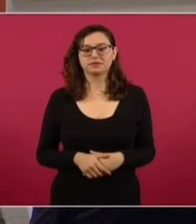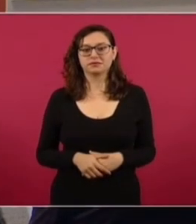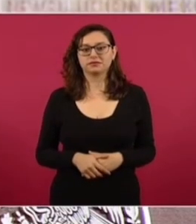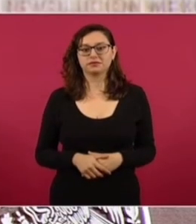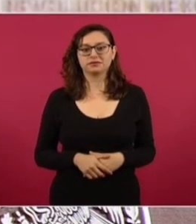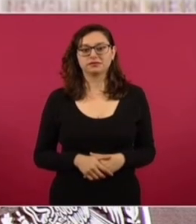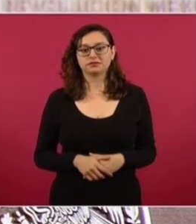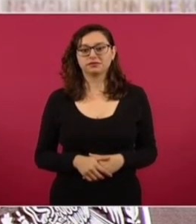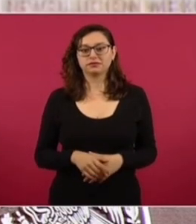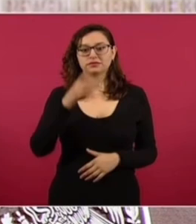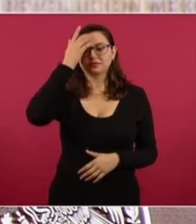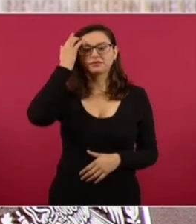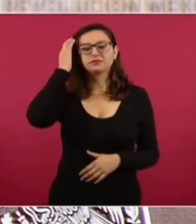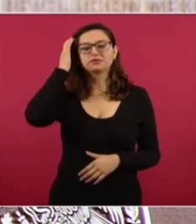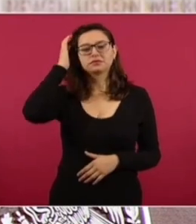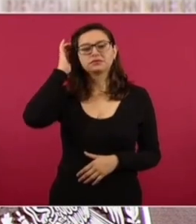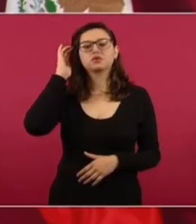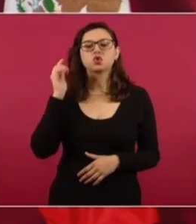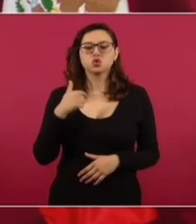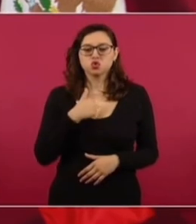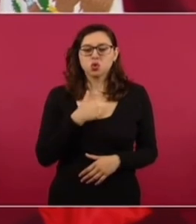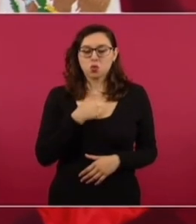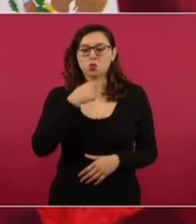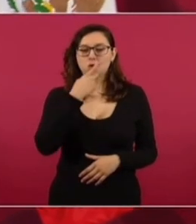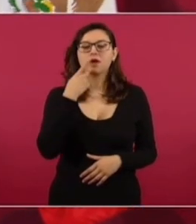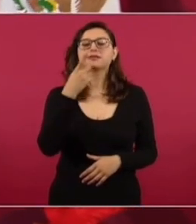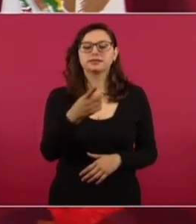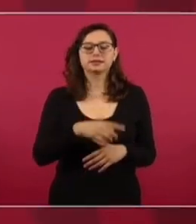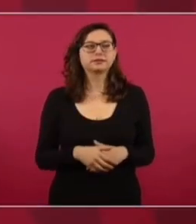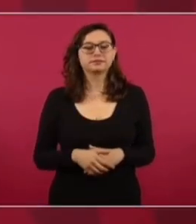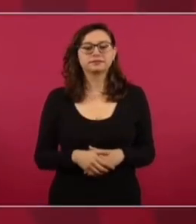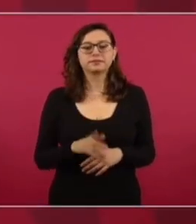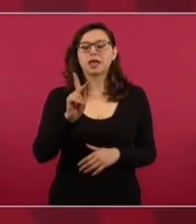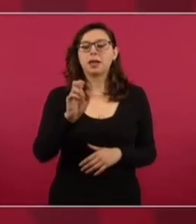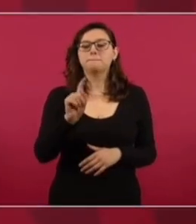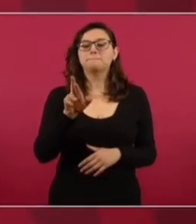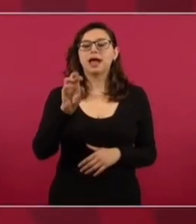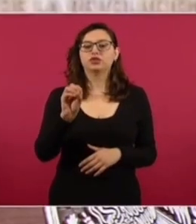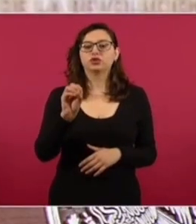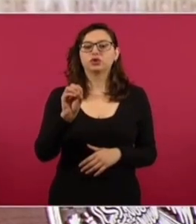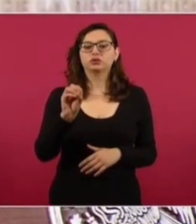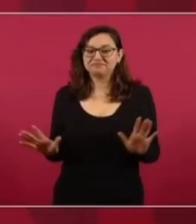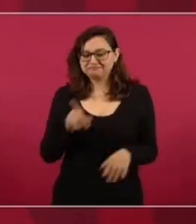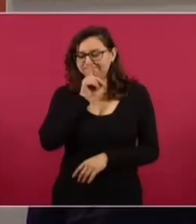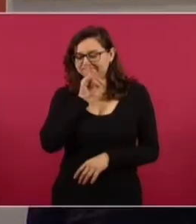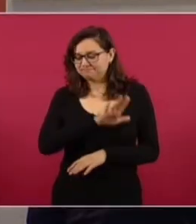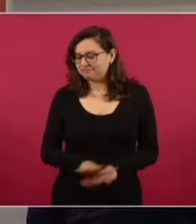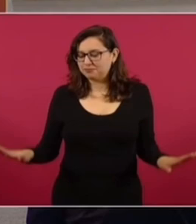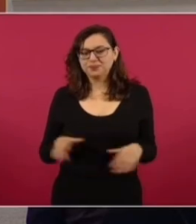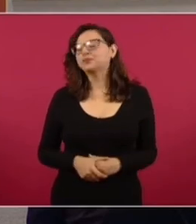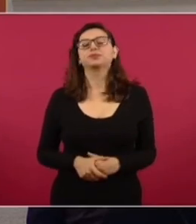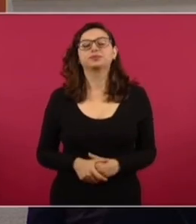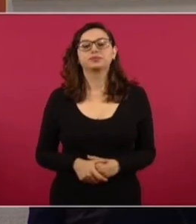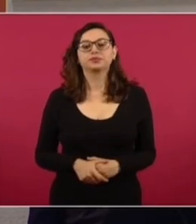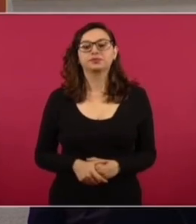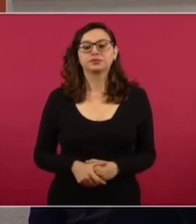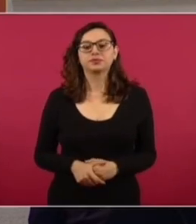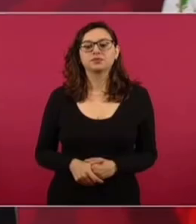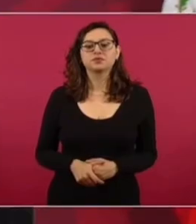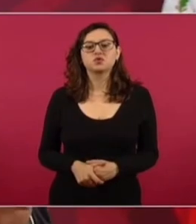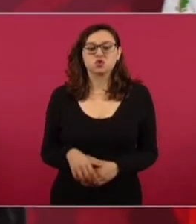instante voy a decir que le mando un abrazo a petro desde aquí lo hago